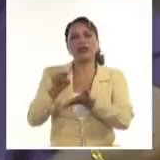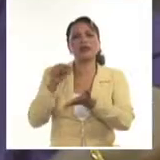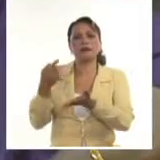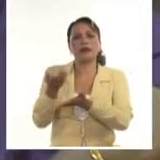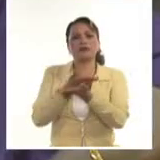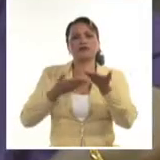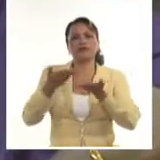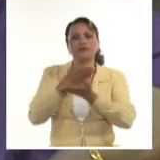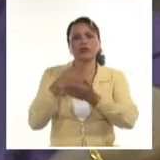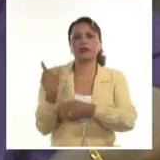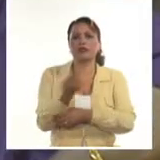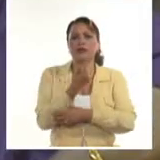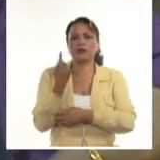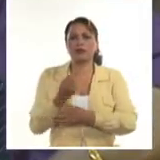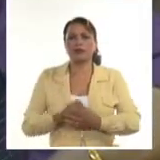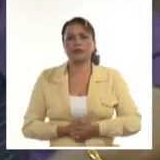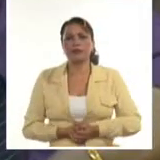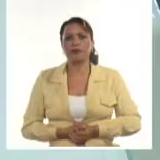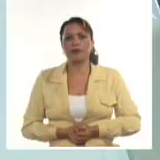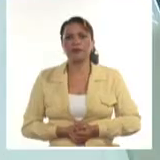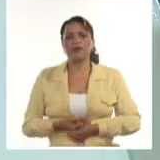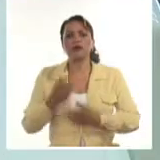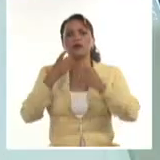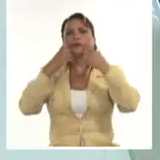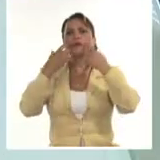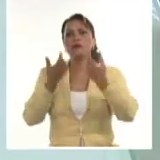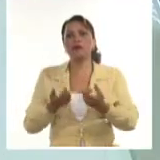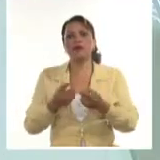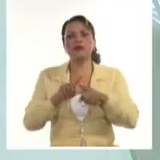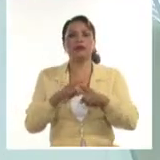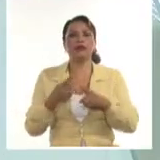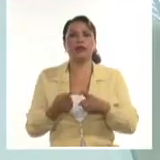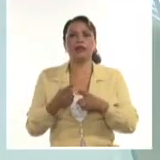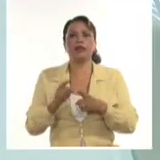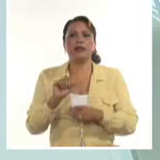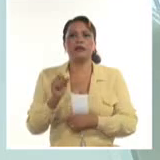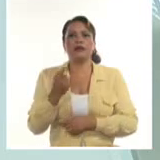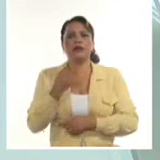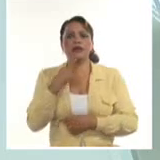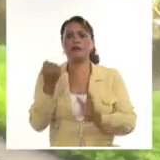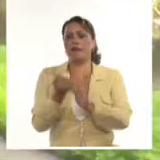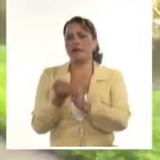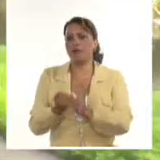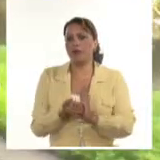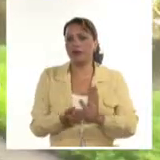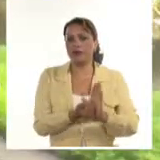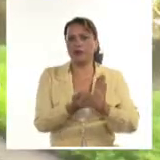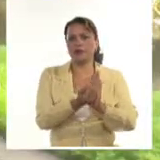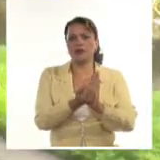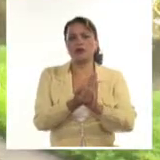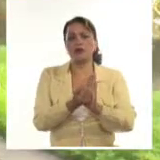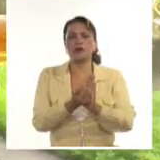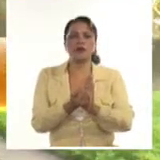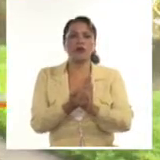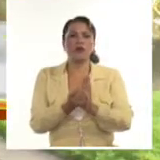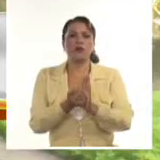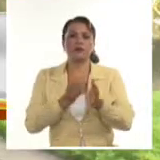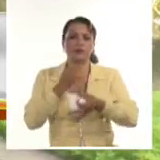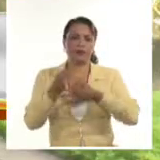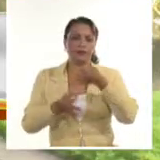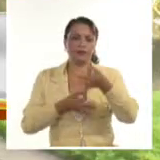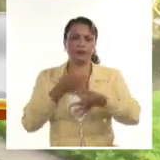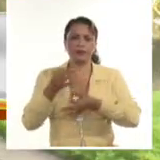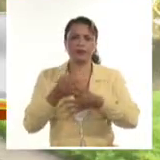experiencias. Temas de trascendental importancia. Uno es la actualización que hace